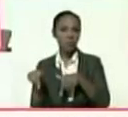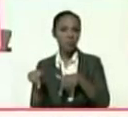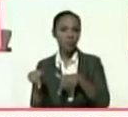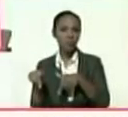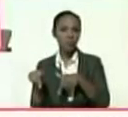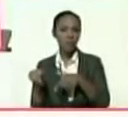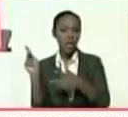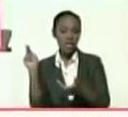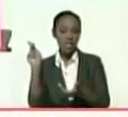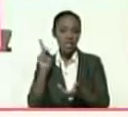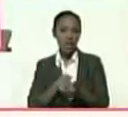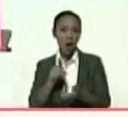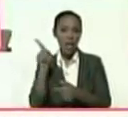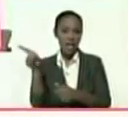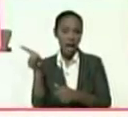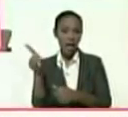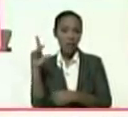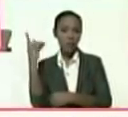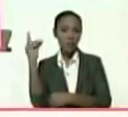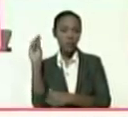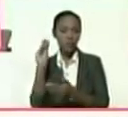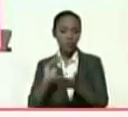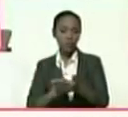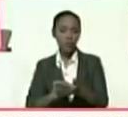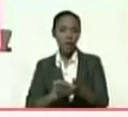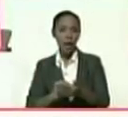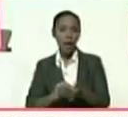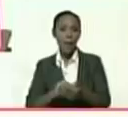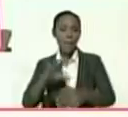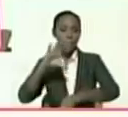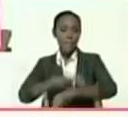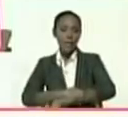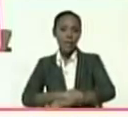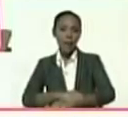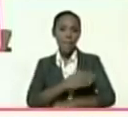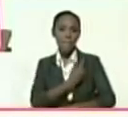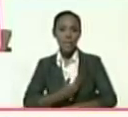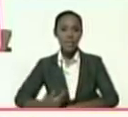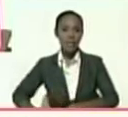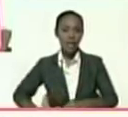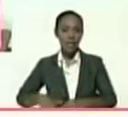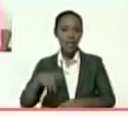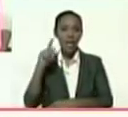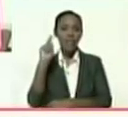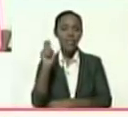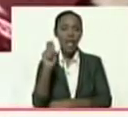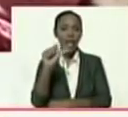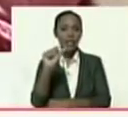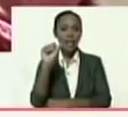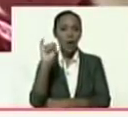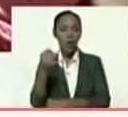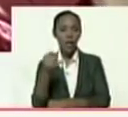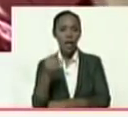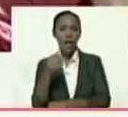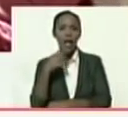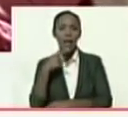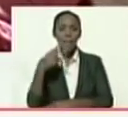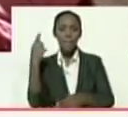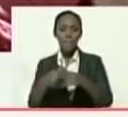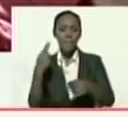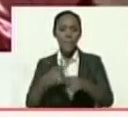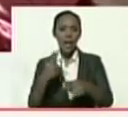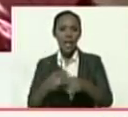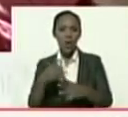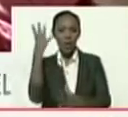ponen allá en Bolivia presa a la señora presidenta del Tribunal Supremo por peligro de fuga. ¿Y qué delito cometió la señora?